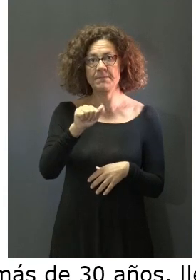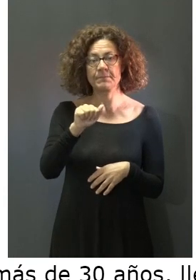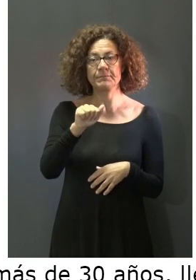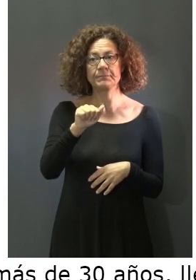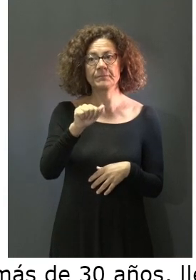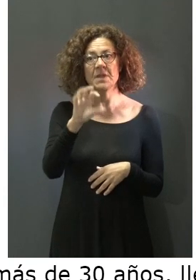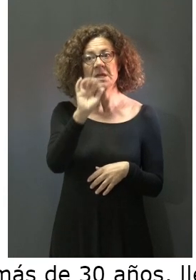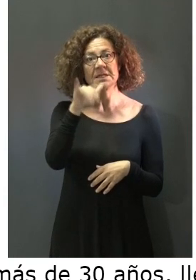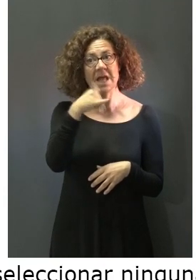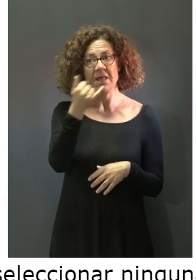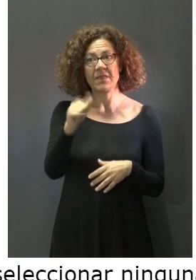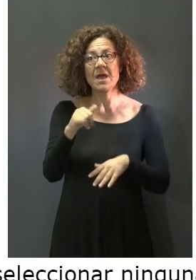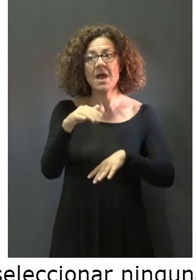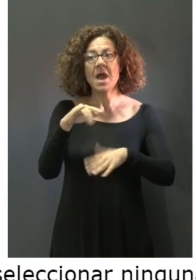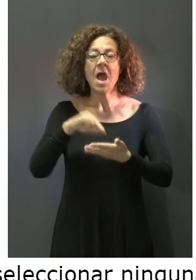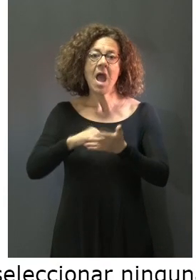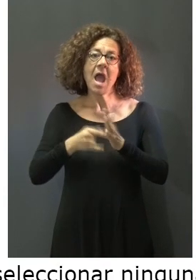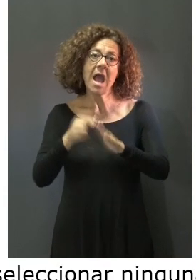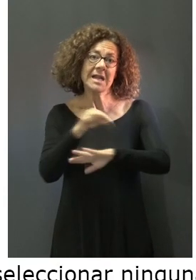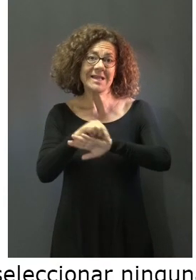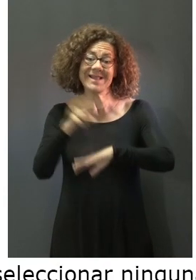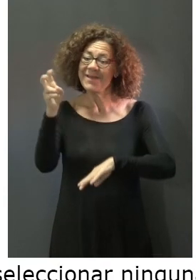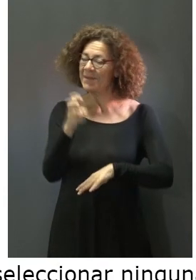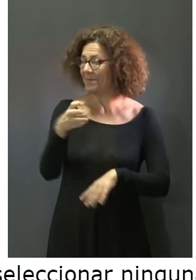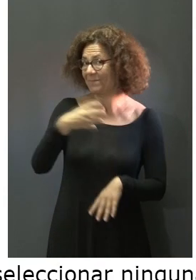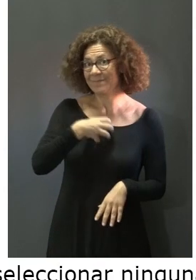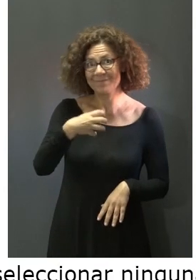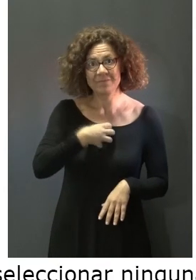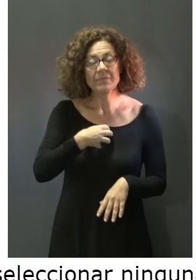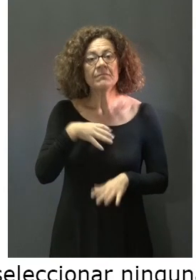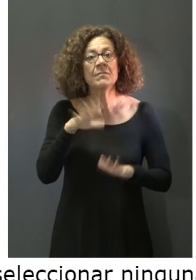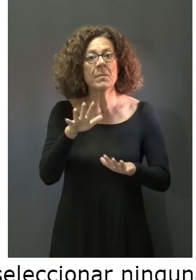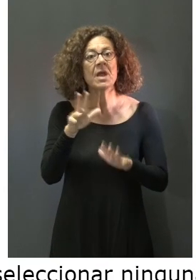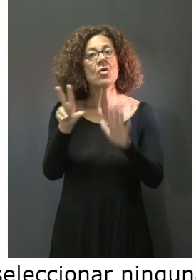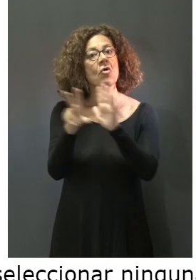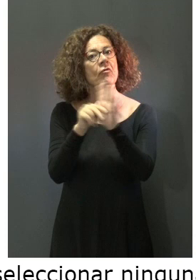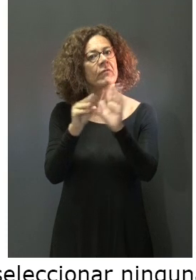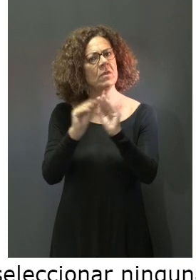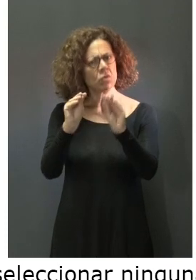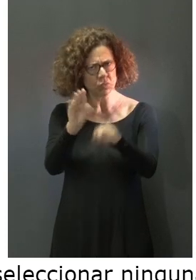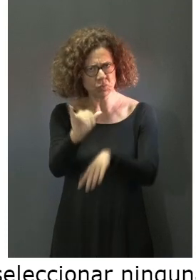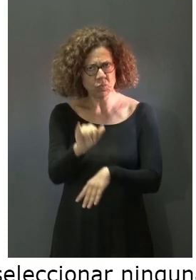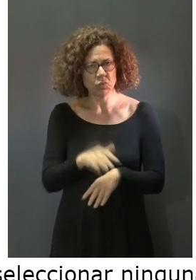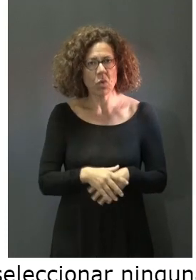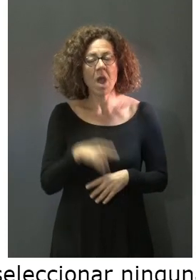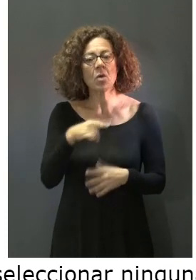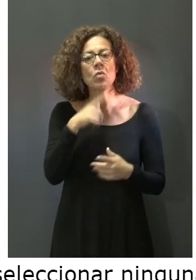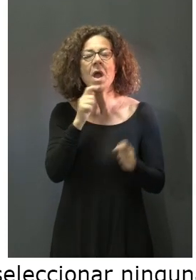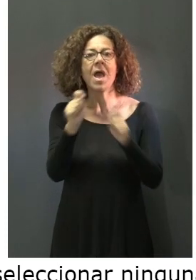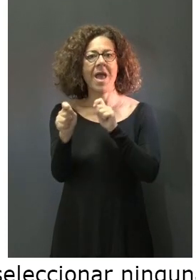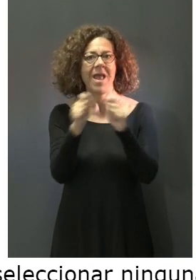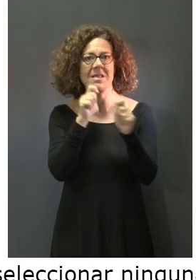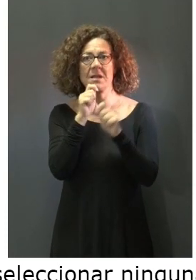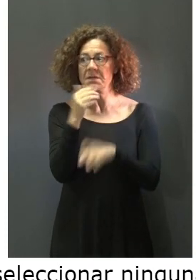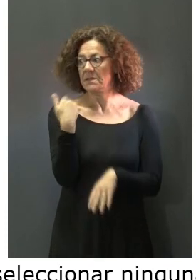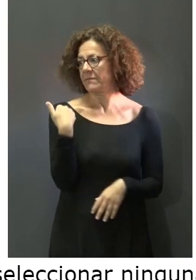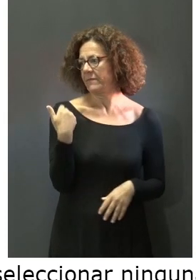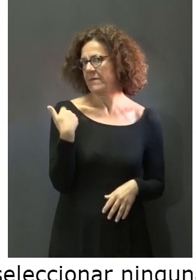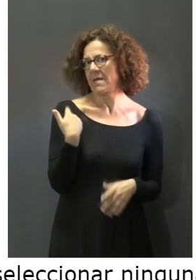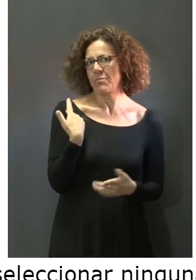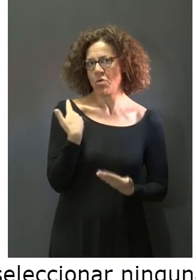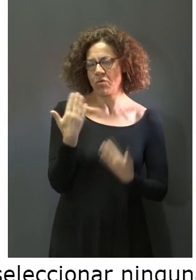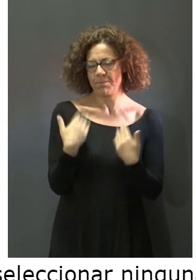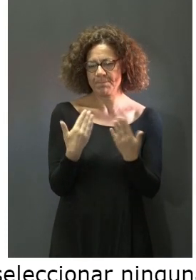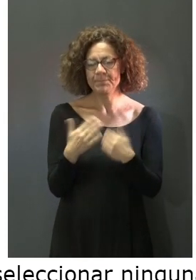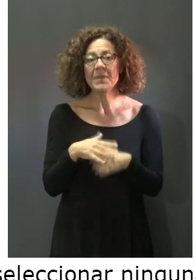Sáez, arquitecta, no puede estar hoy con nosotros, pero tenemos un vídeo grabado con una entrevista que le hice hace unos días.